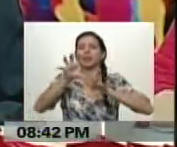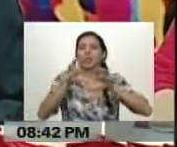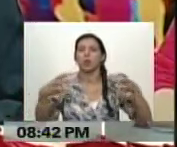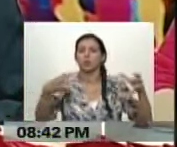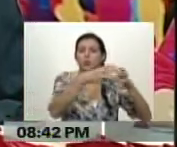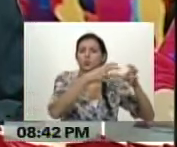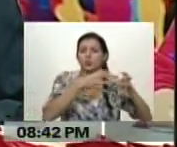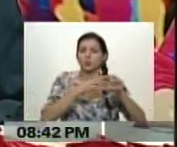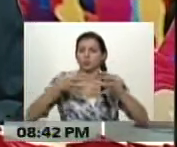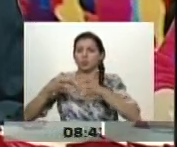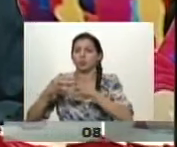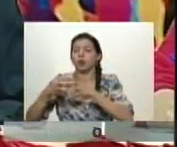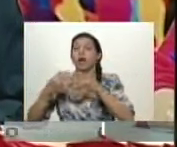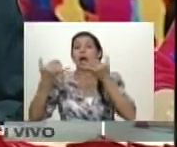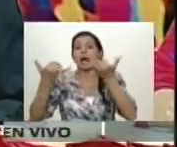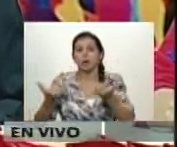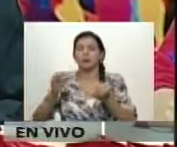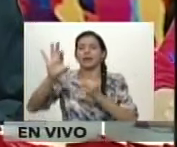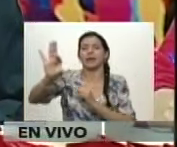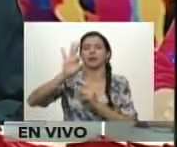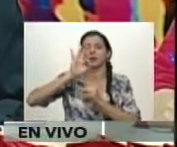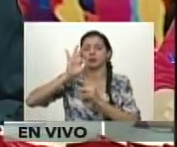y designar